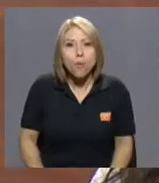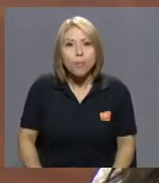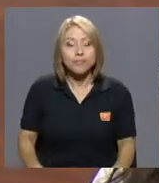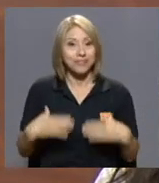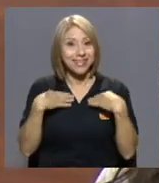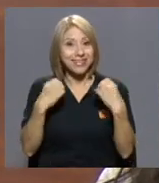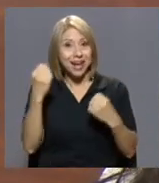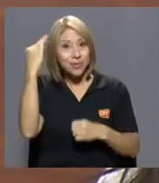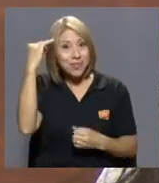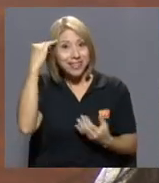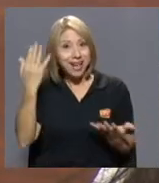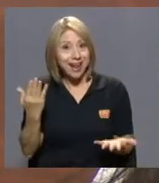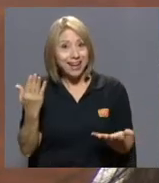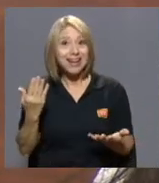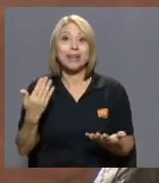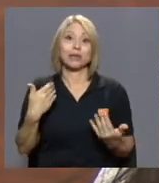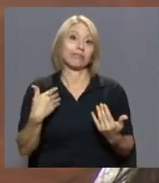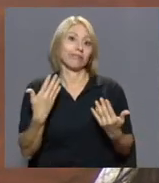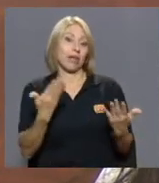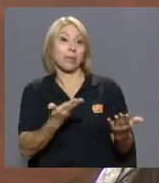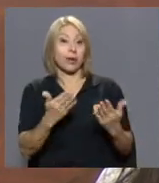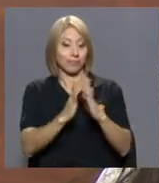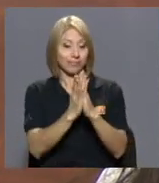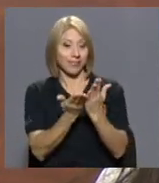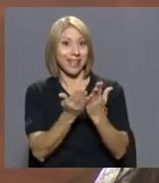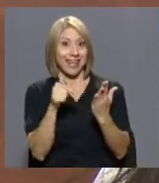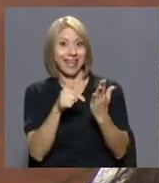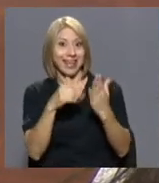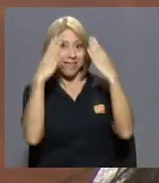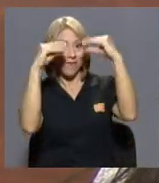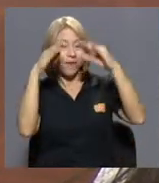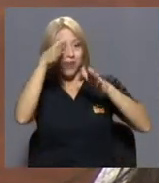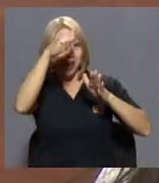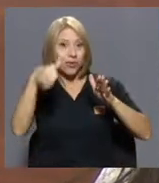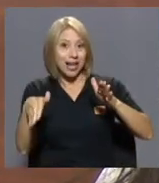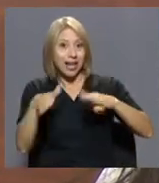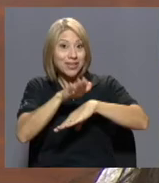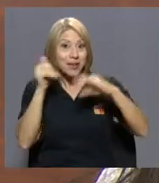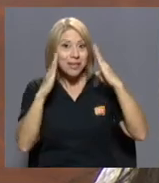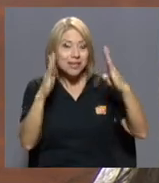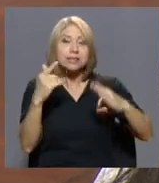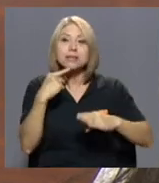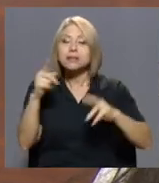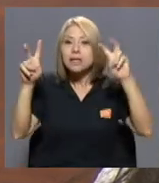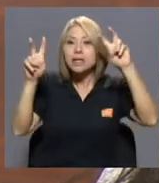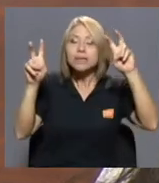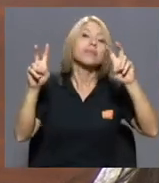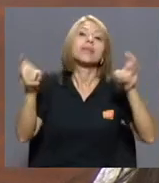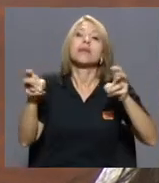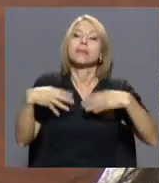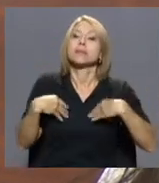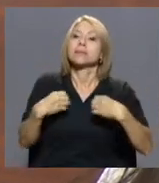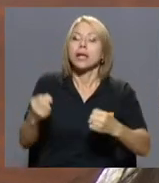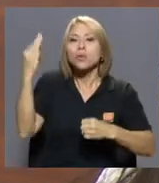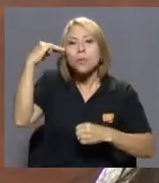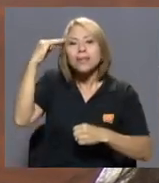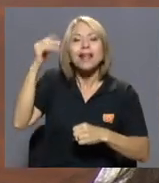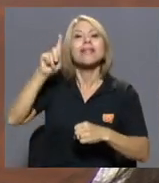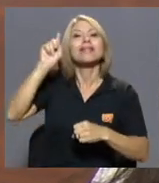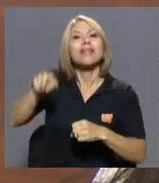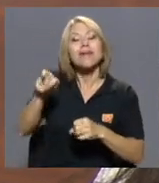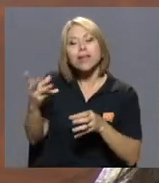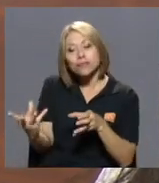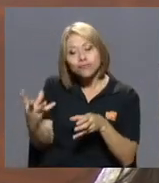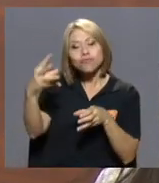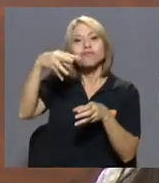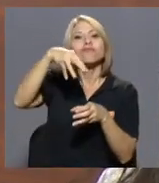de hecho, una de las llamadas de atención del informe de la Contraloría es la salud mental debería ser un contenido curricular de la malla, digamos, desde